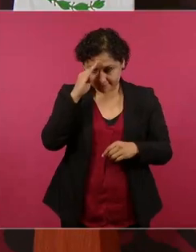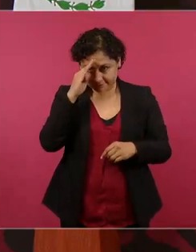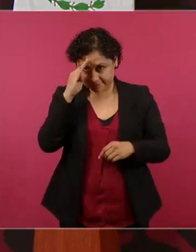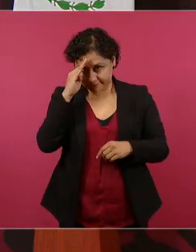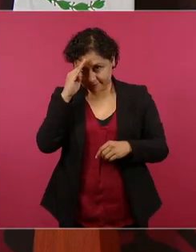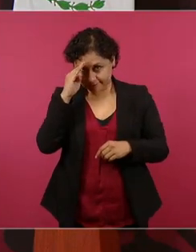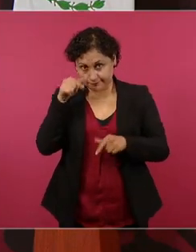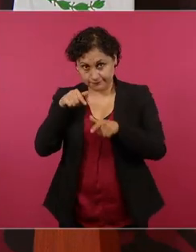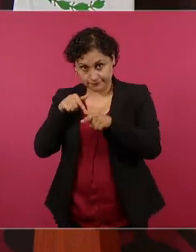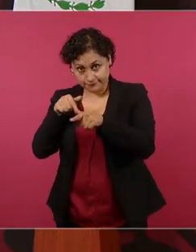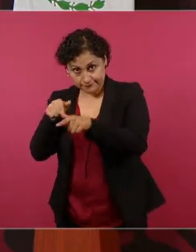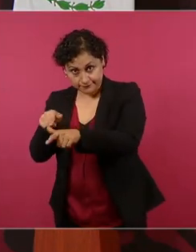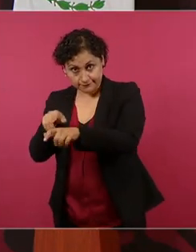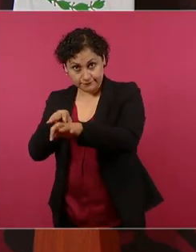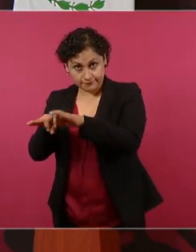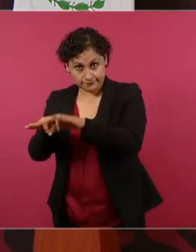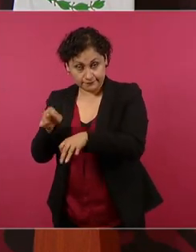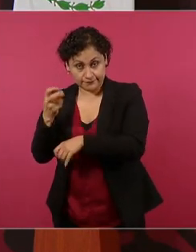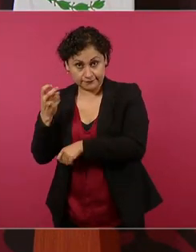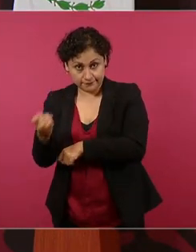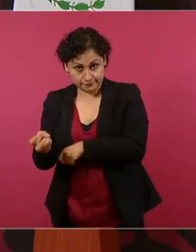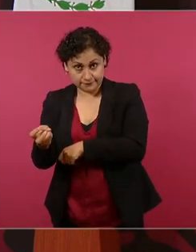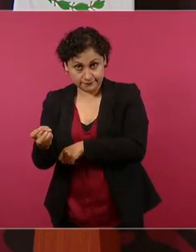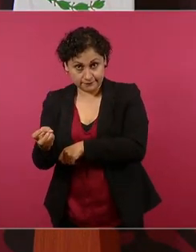continuar en el gobierno